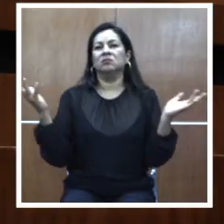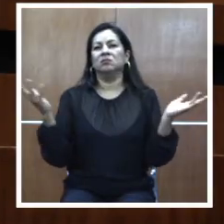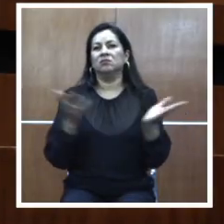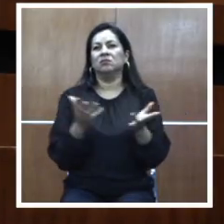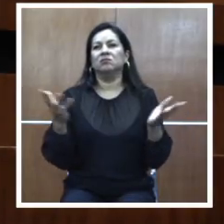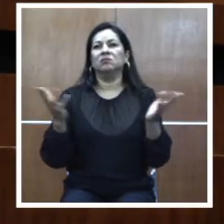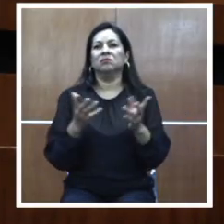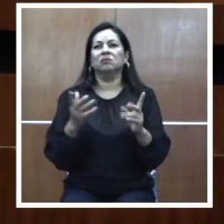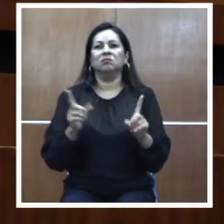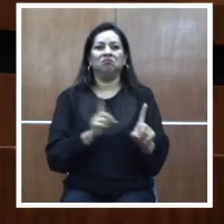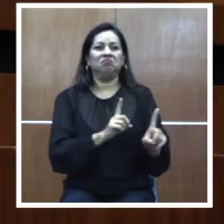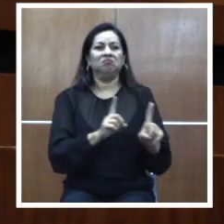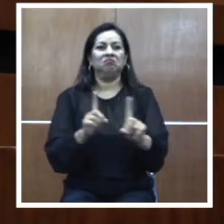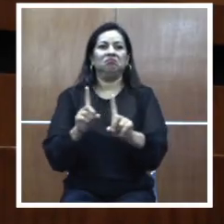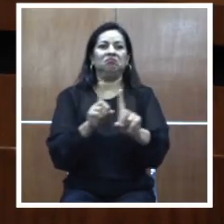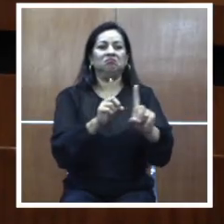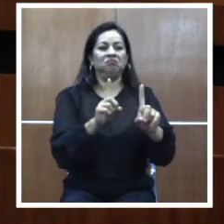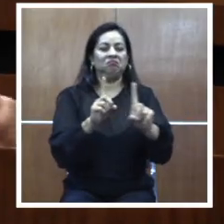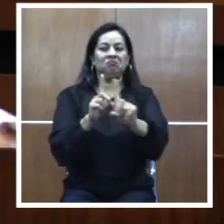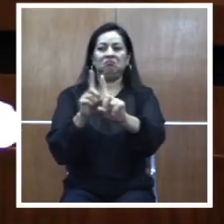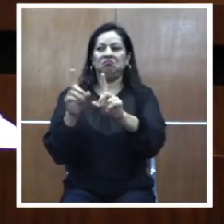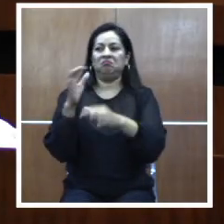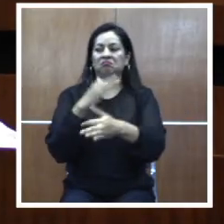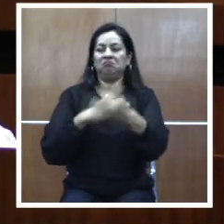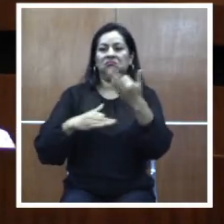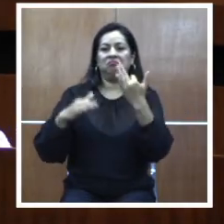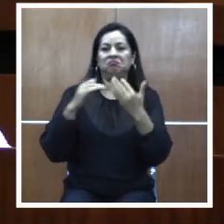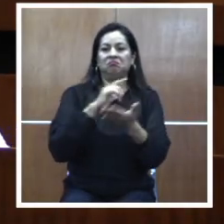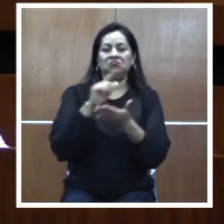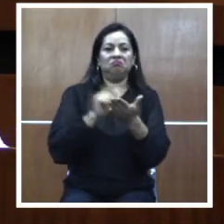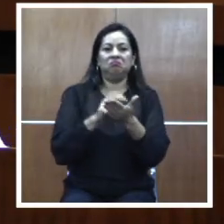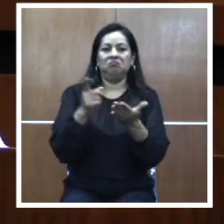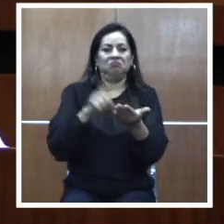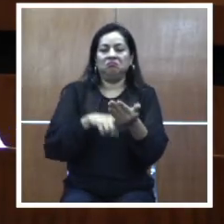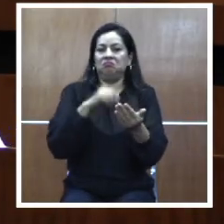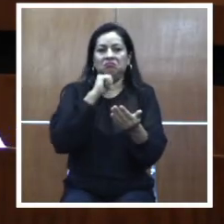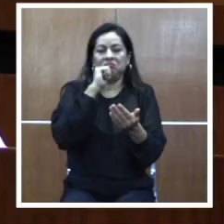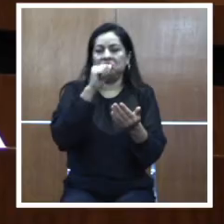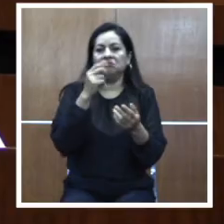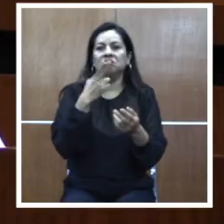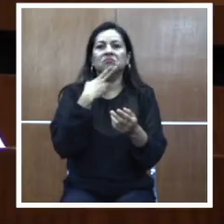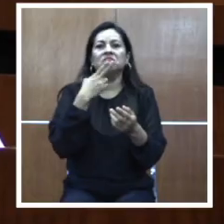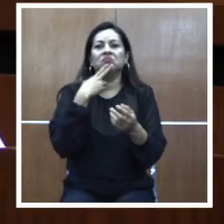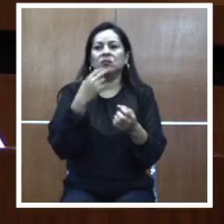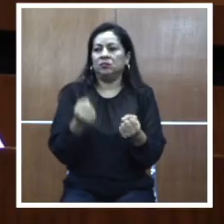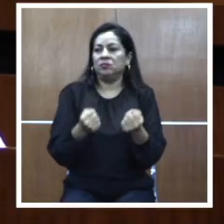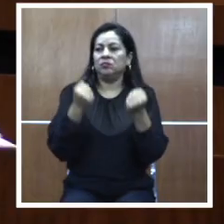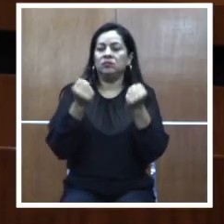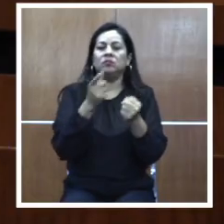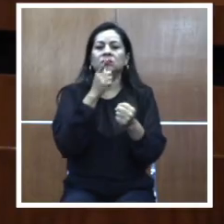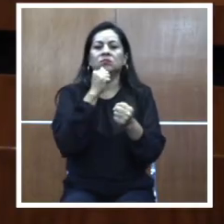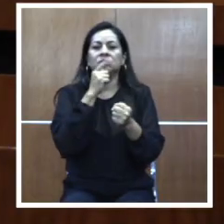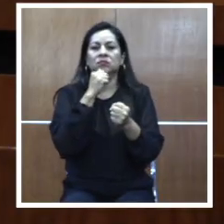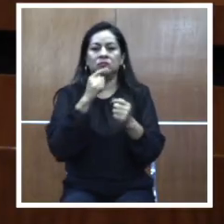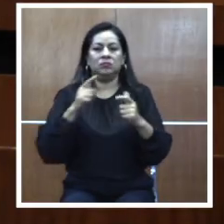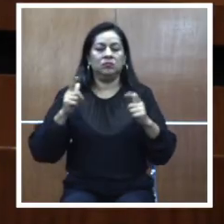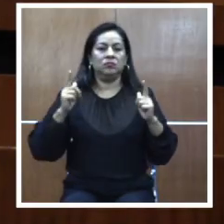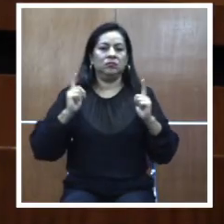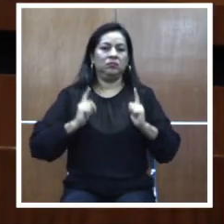de persecución irracional e ilegal con el uso de fuerzas policiales y